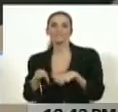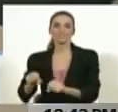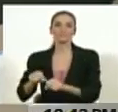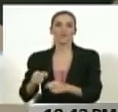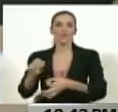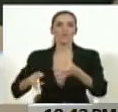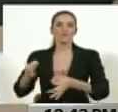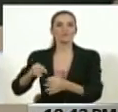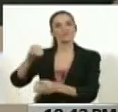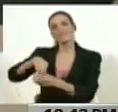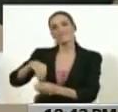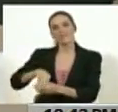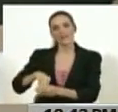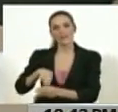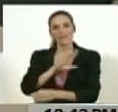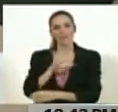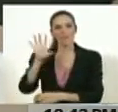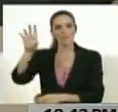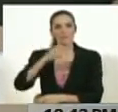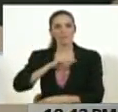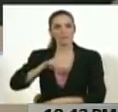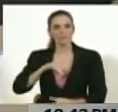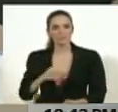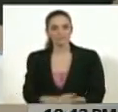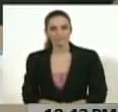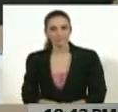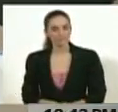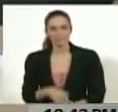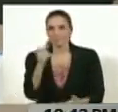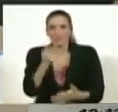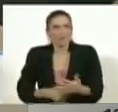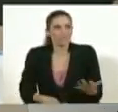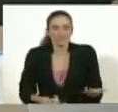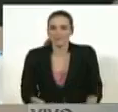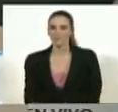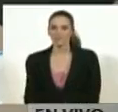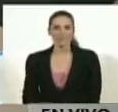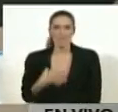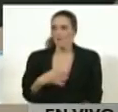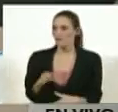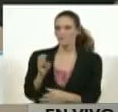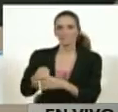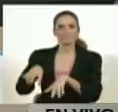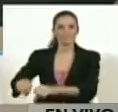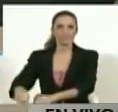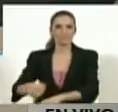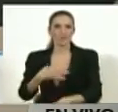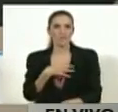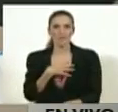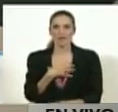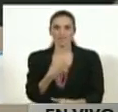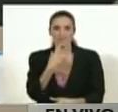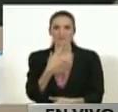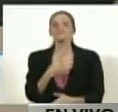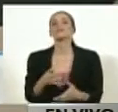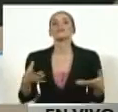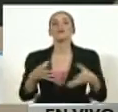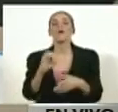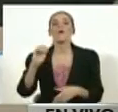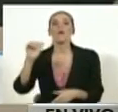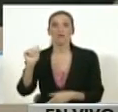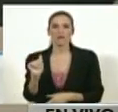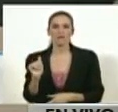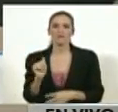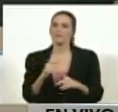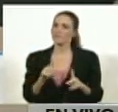jurisdicción interna de un país miembro lo prohíbe expresamente es un principio fundacional de la organización que por lo